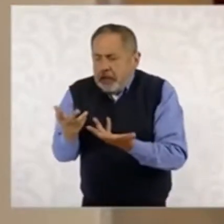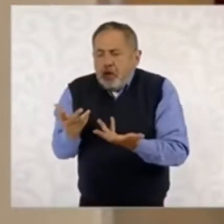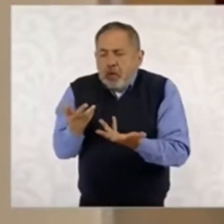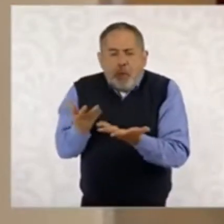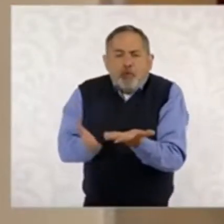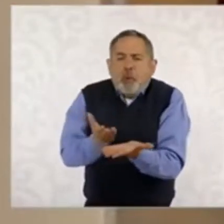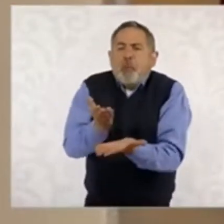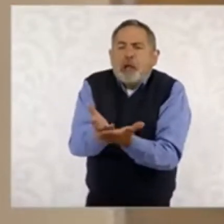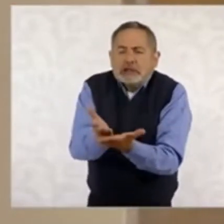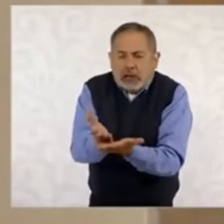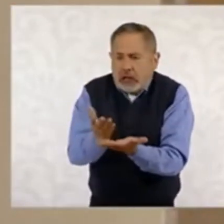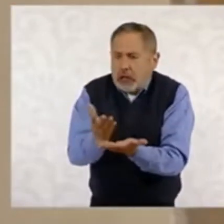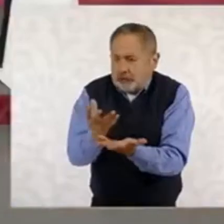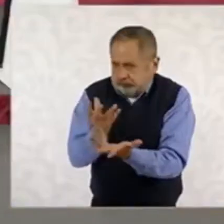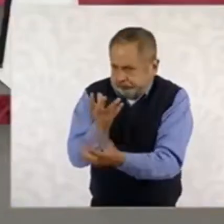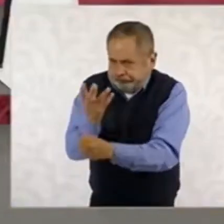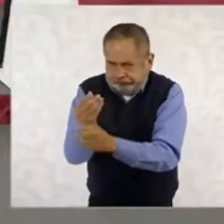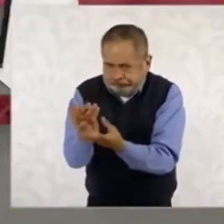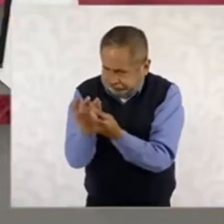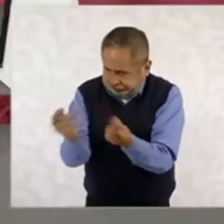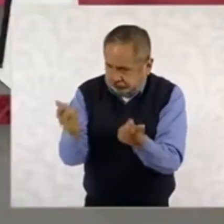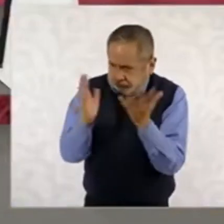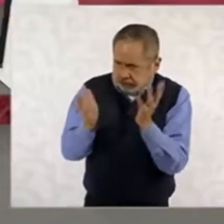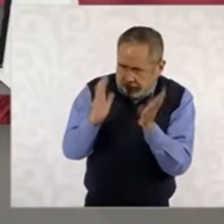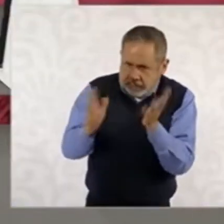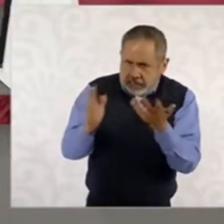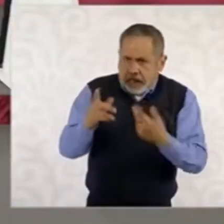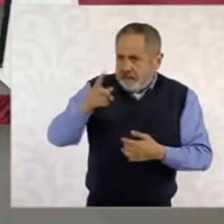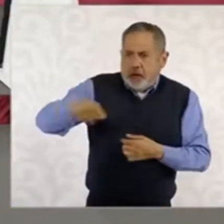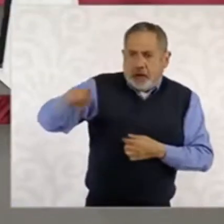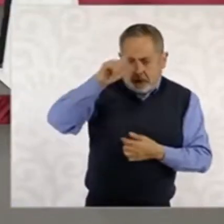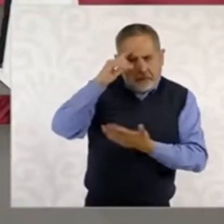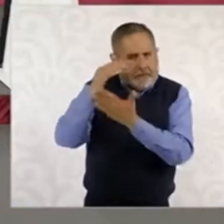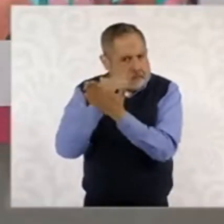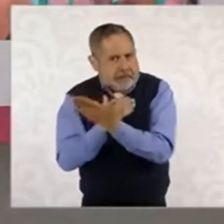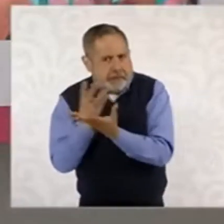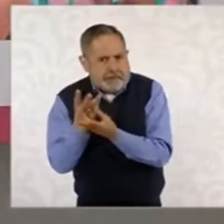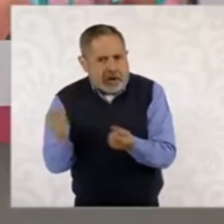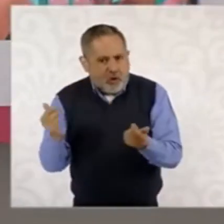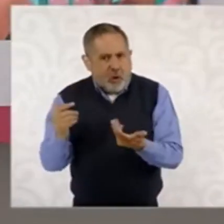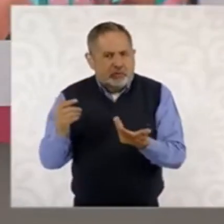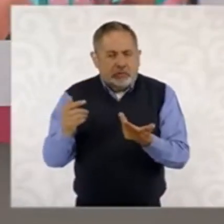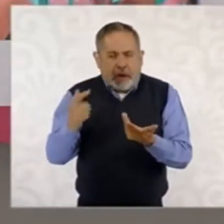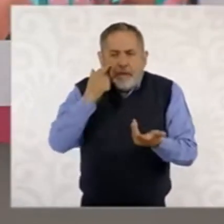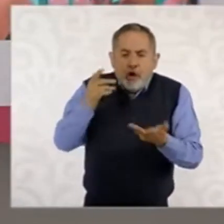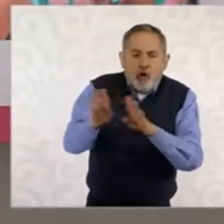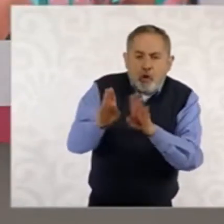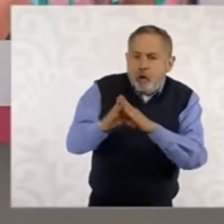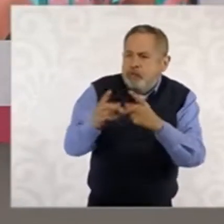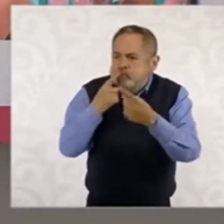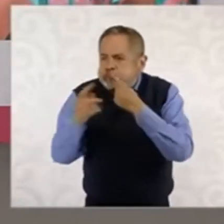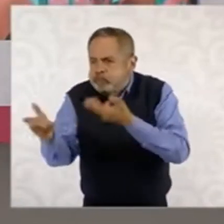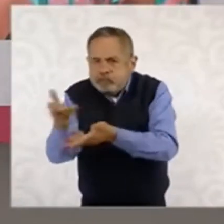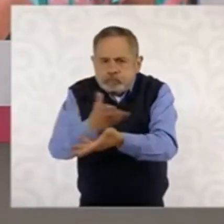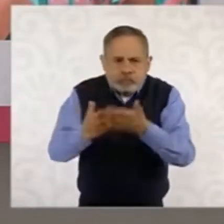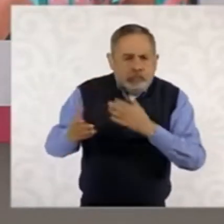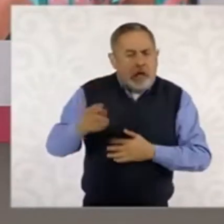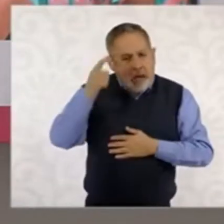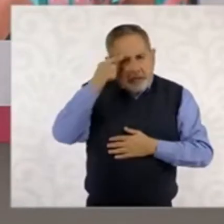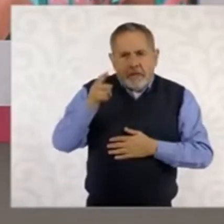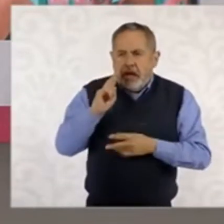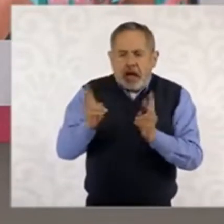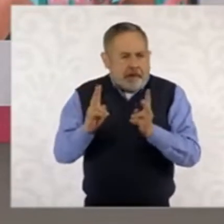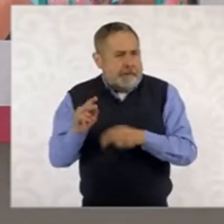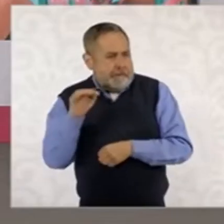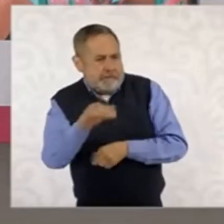propuestas concretas, es decir, queríamos llegar con ellos a que sus demandas se transformaran en propuestas y que pudiéramos tener propuestas concretas